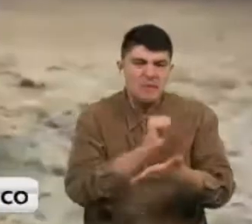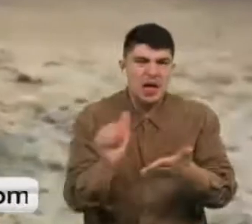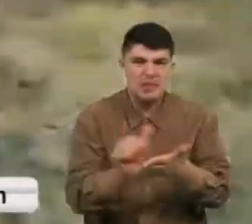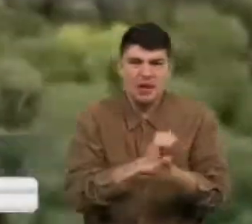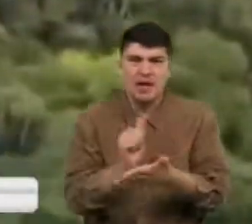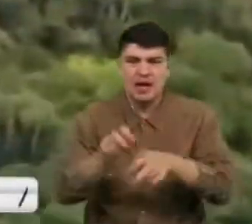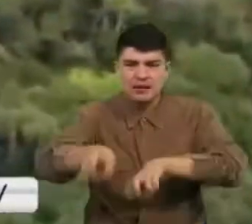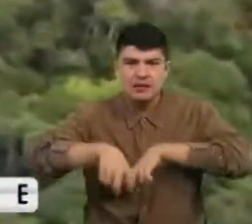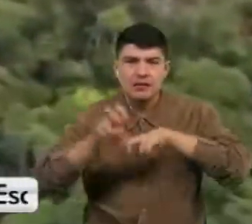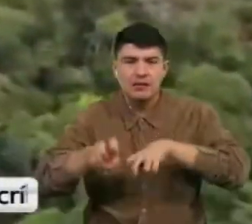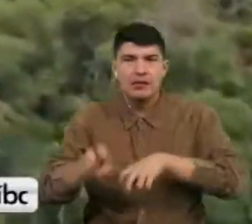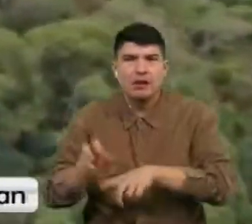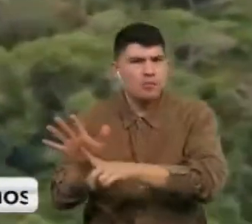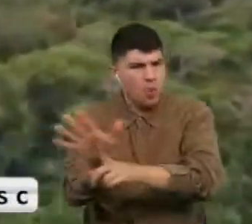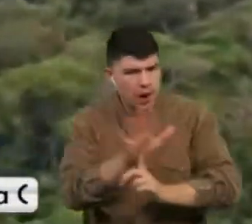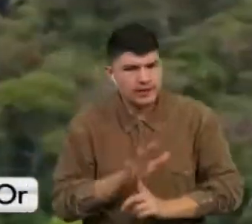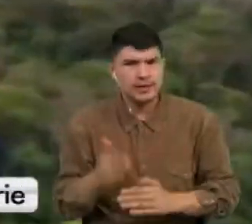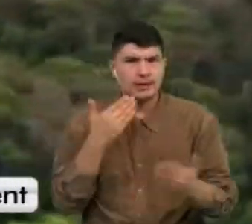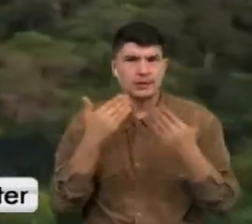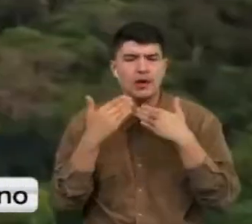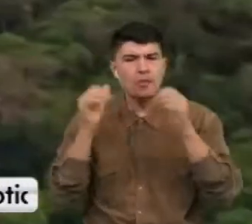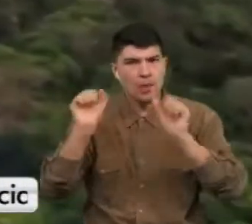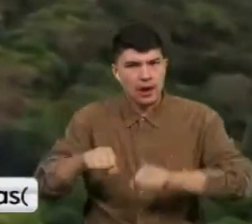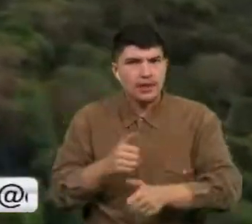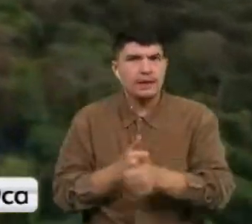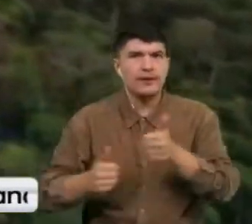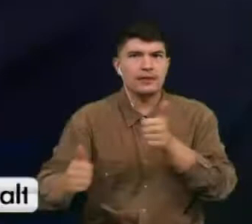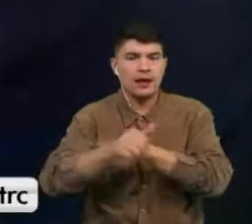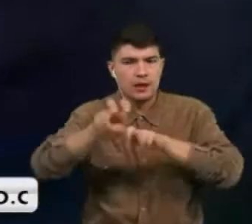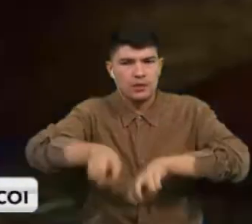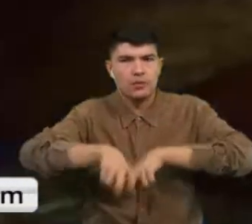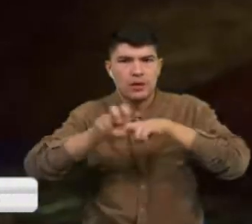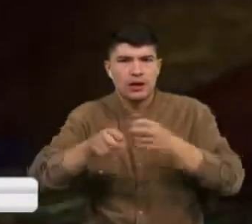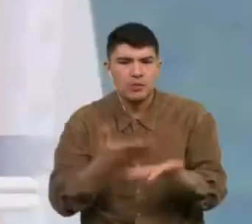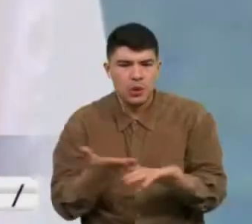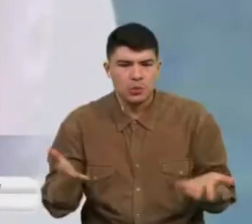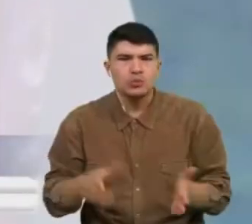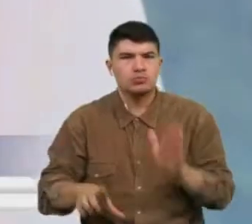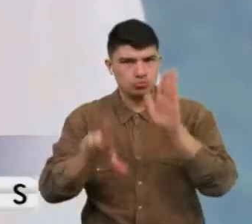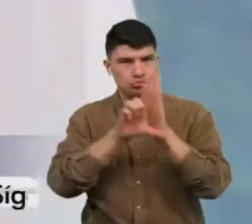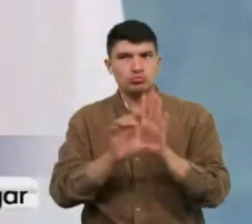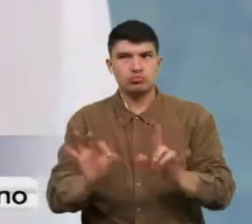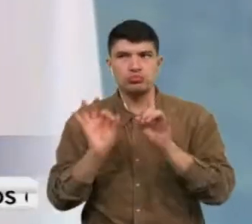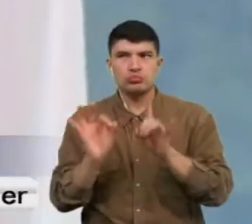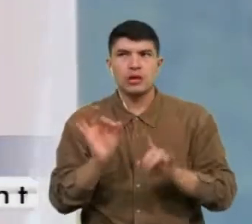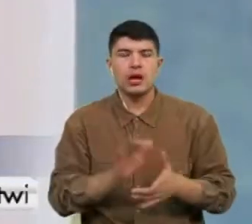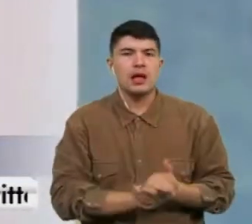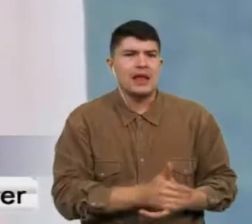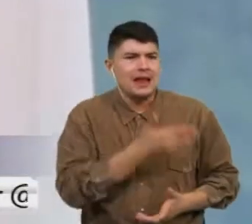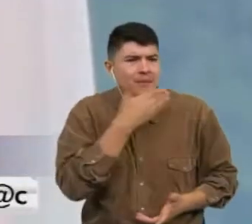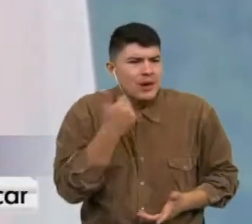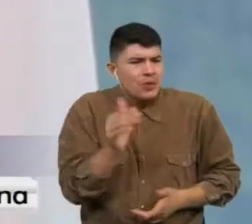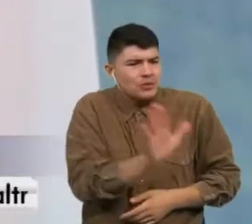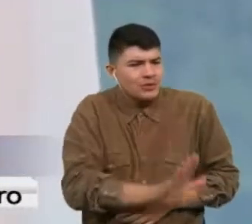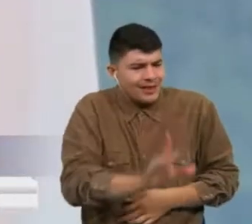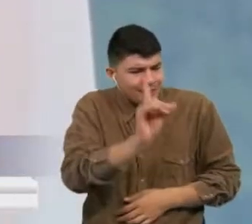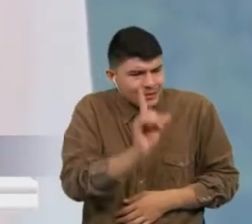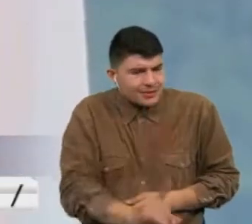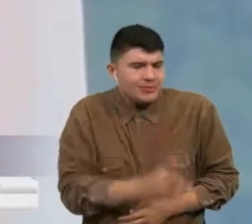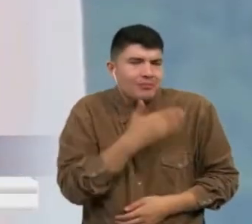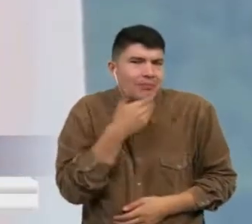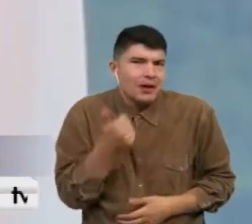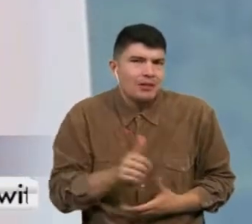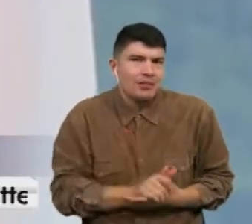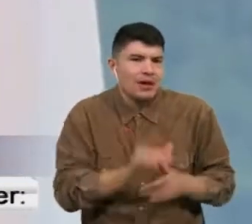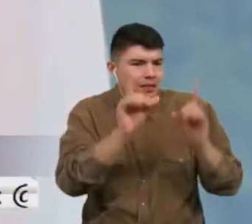busca mostrarles a los campesinos las ventajas de cultivar productos legales. Es la mejor decisión que pueden tomar. Es una decisión